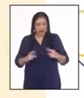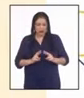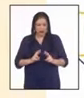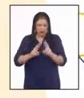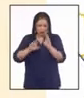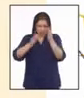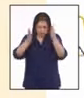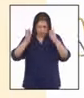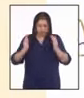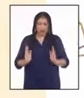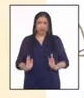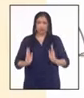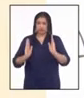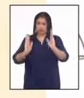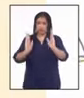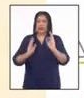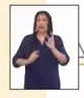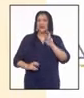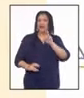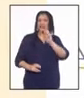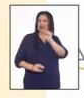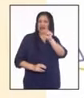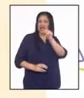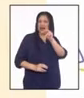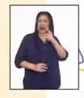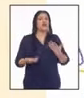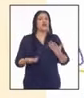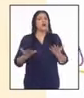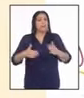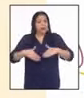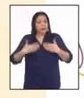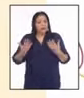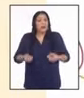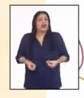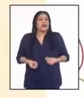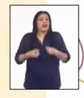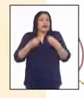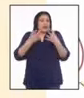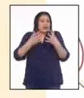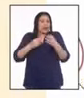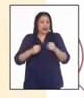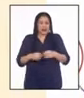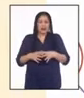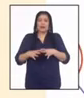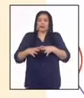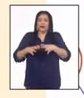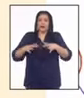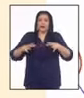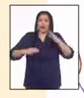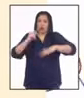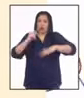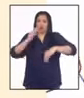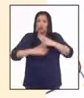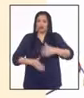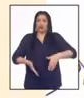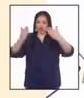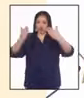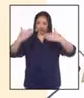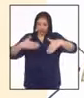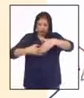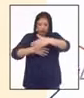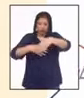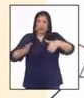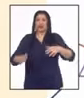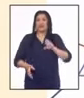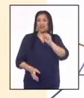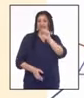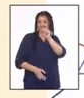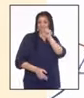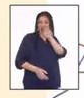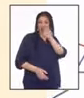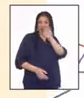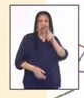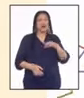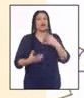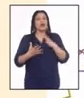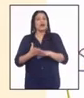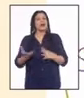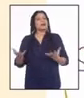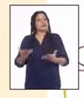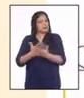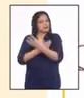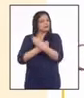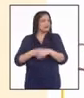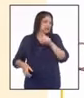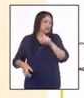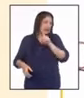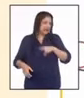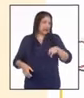estero Salado, para de esta manera dar lugar a extender la construcción del malecón del Salado y eliminar así